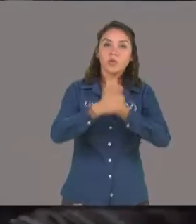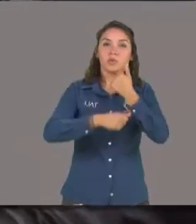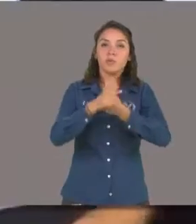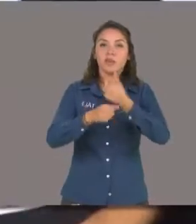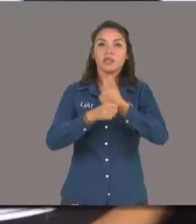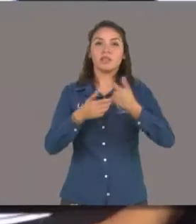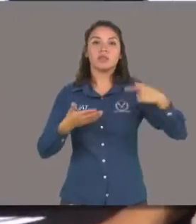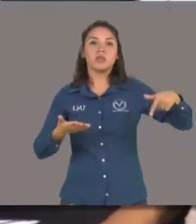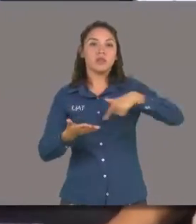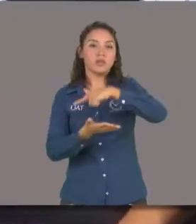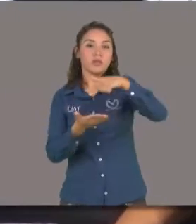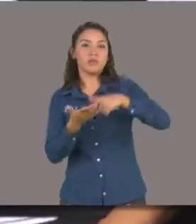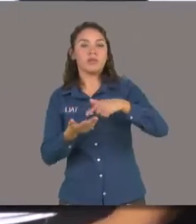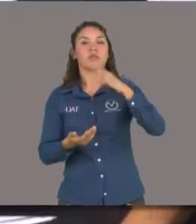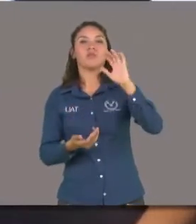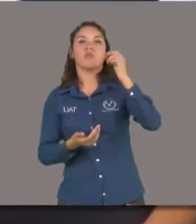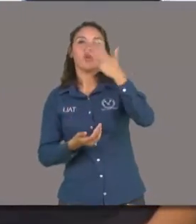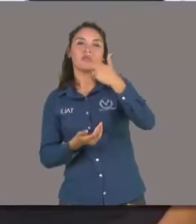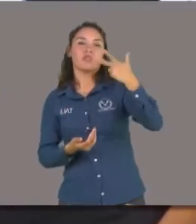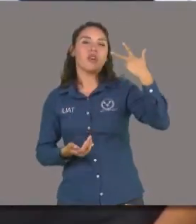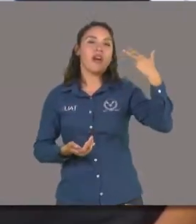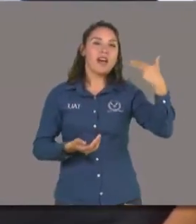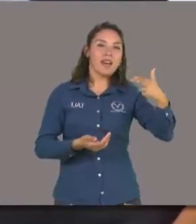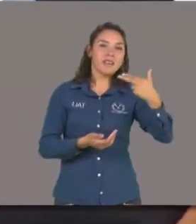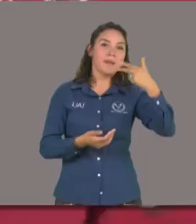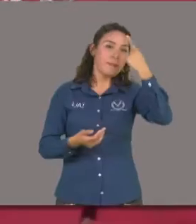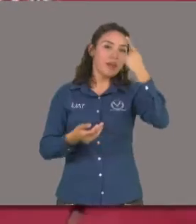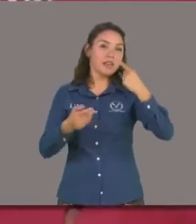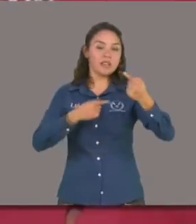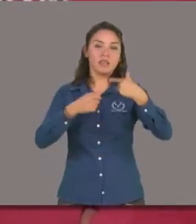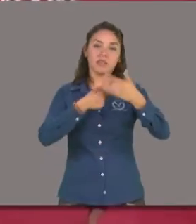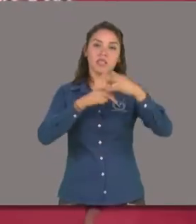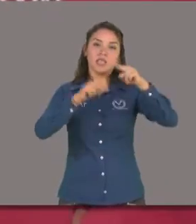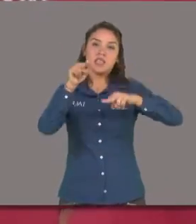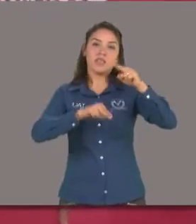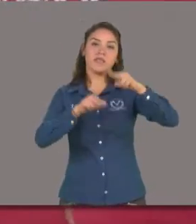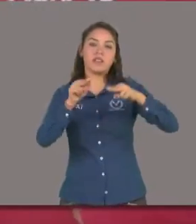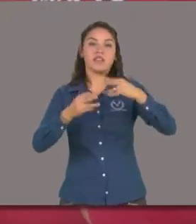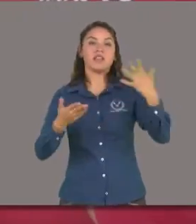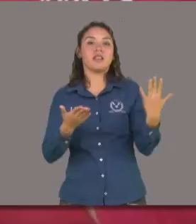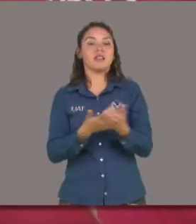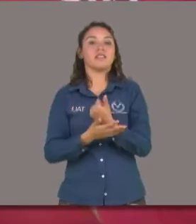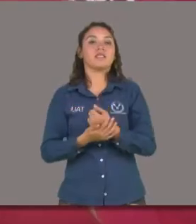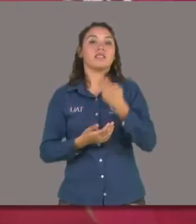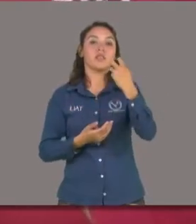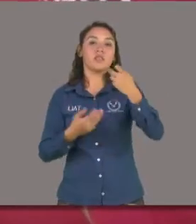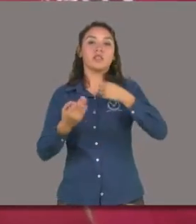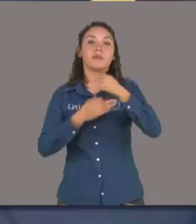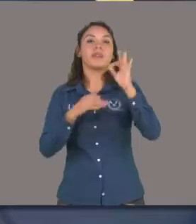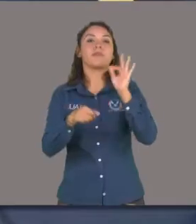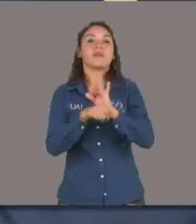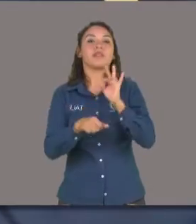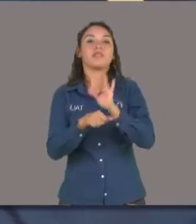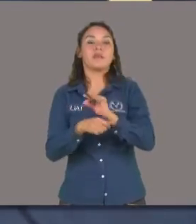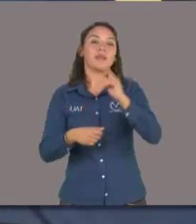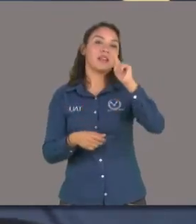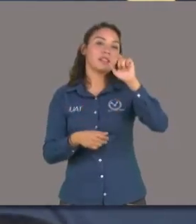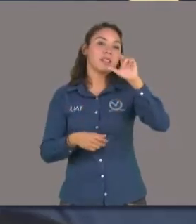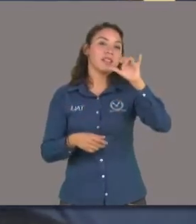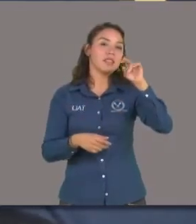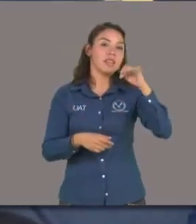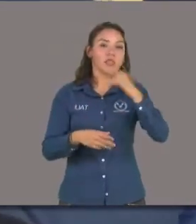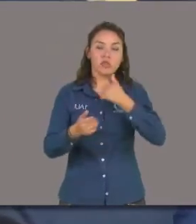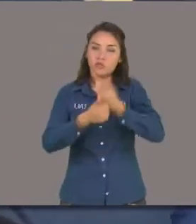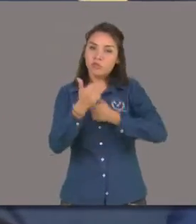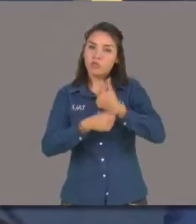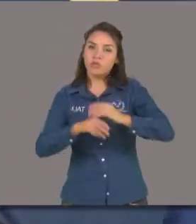UAD, Ociel Cantú, se reunió con las familias de los chavos que integran la Lufa UAD. Se deja ver una competencia de la rama juvenil y 8H en la que